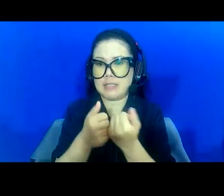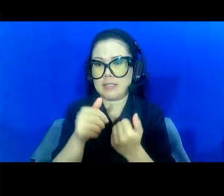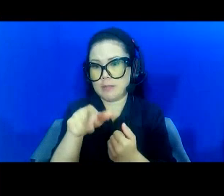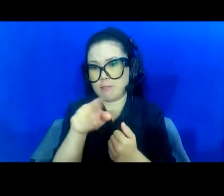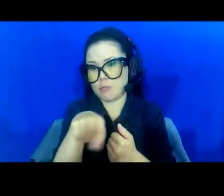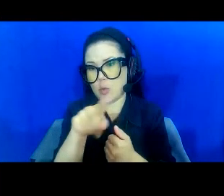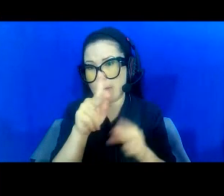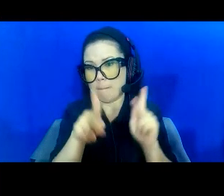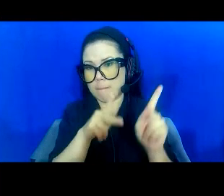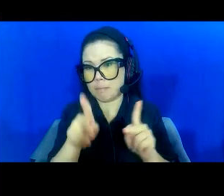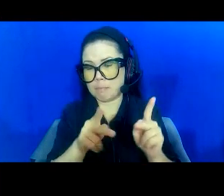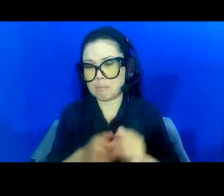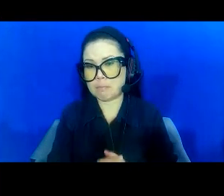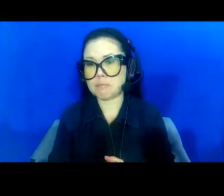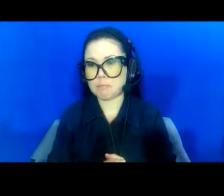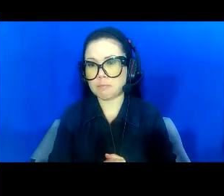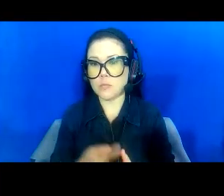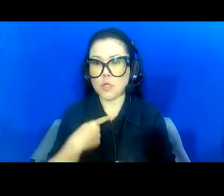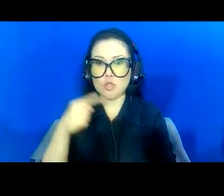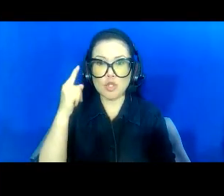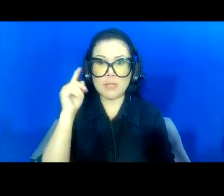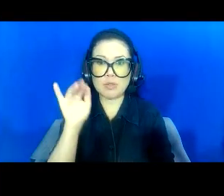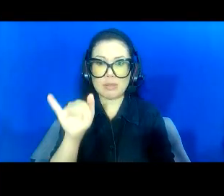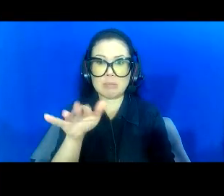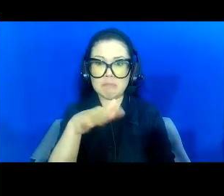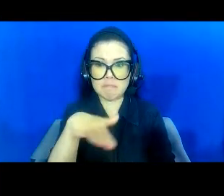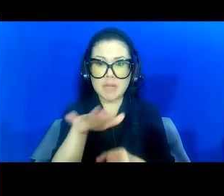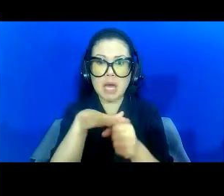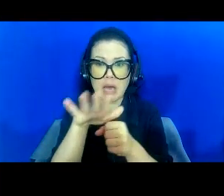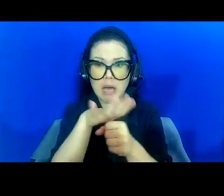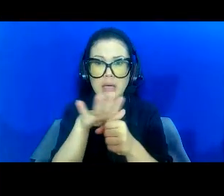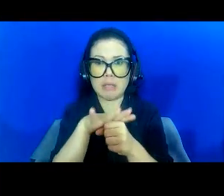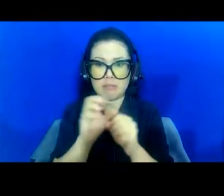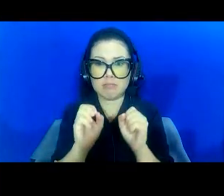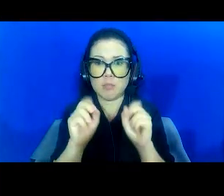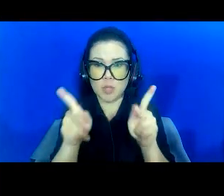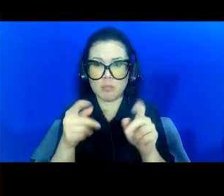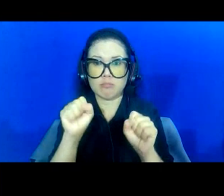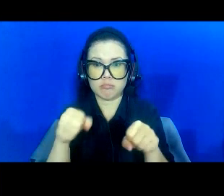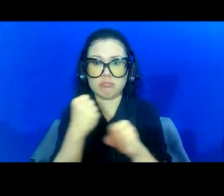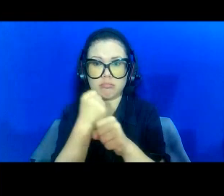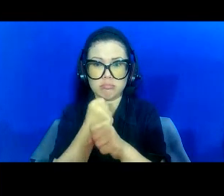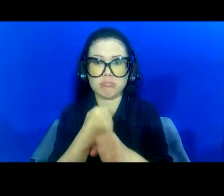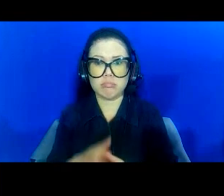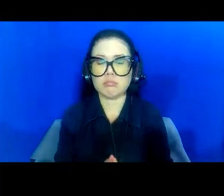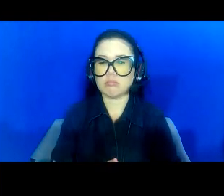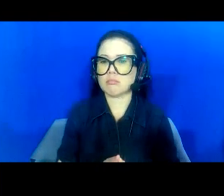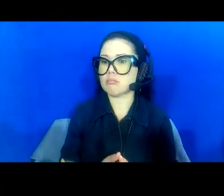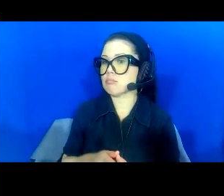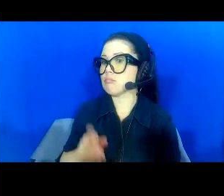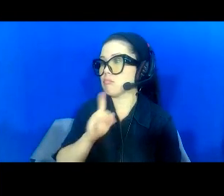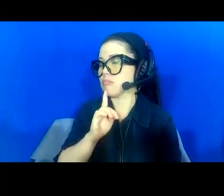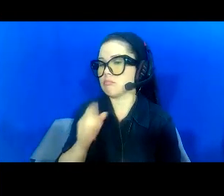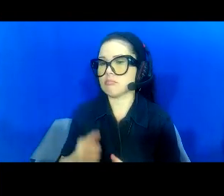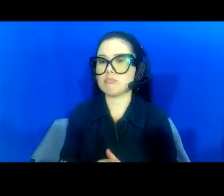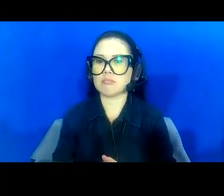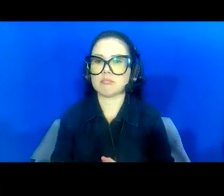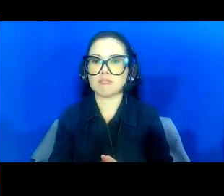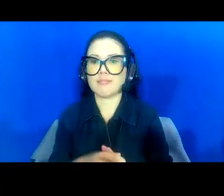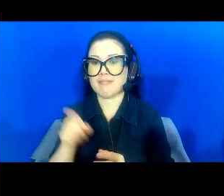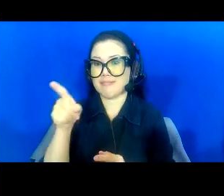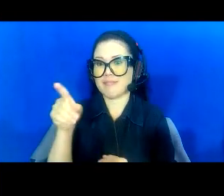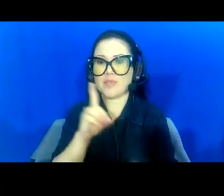creo que eso sería, ¿verdad?, un área de oportunidad que podemos ver desde este punto. Perfecto. Muchas gracias. Algo rápidamente. ¿Me puedo identificar de nuevo? Sí. Doctor Luis Román.